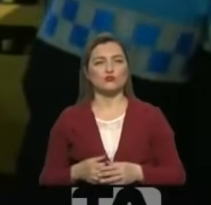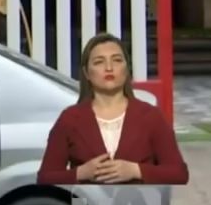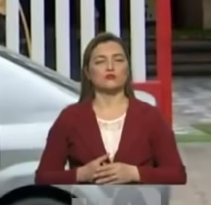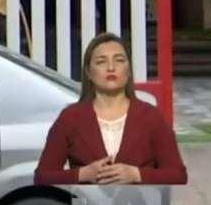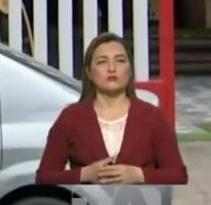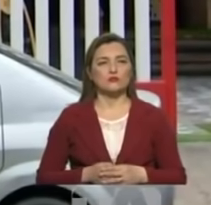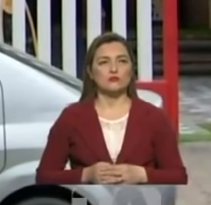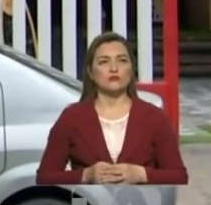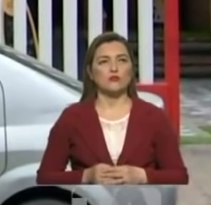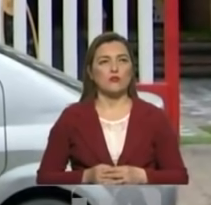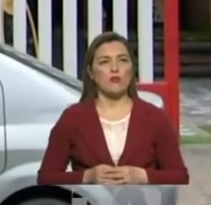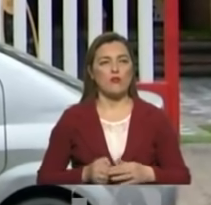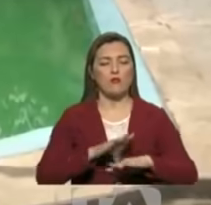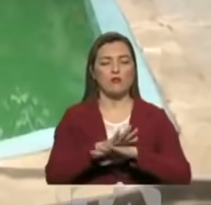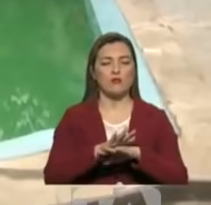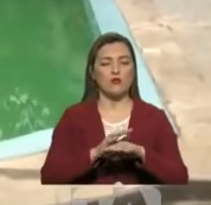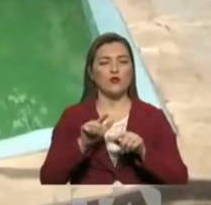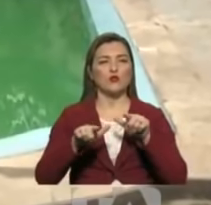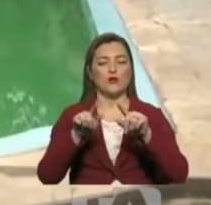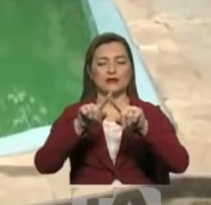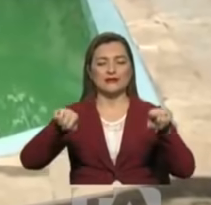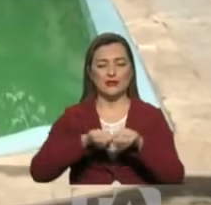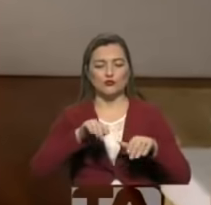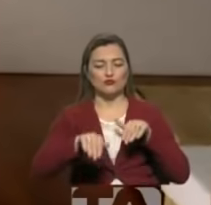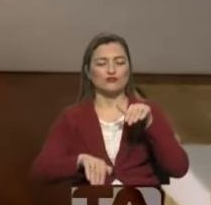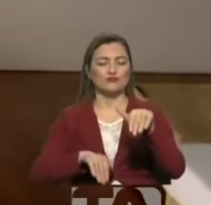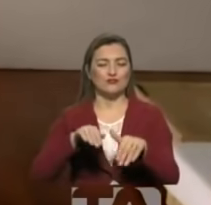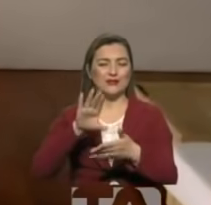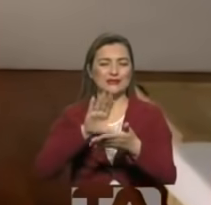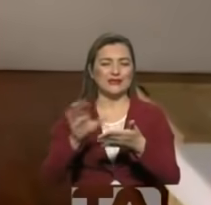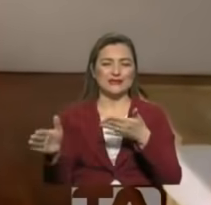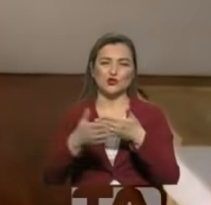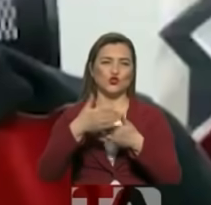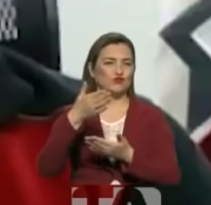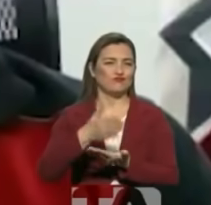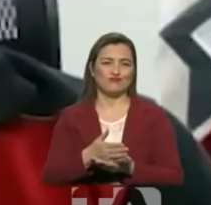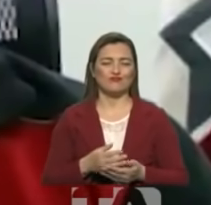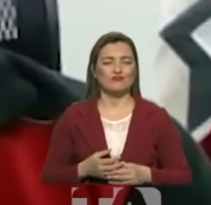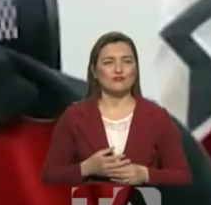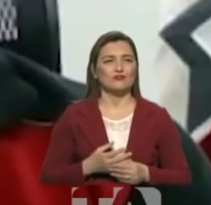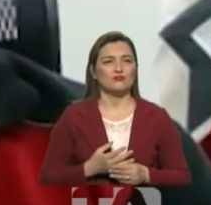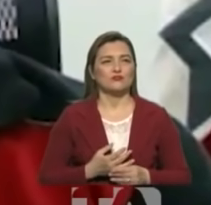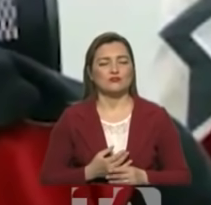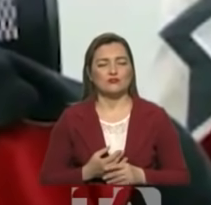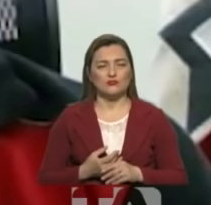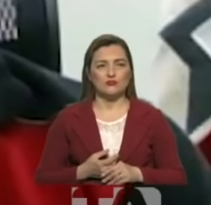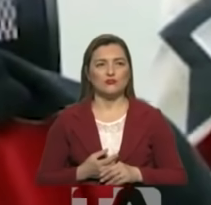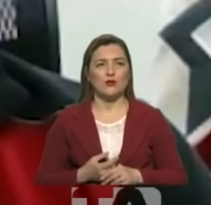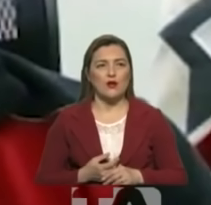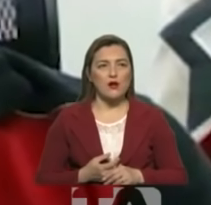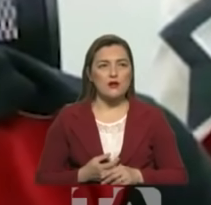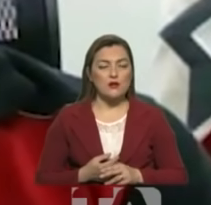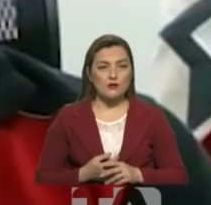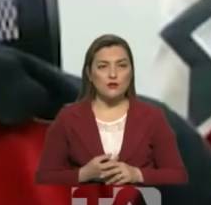comerciales. También se refirió a los balnearios y centros de recreación que estarán suspendidos. Eso sí está cerrado, eso